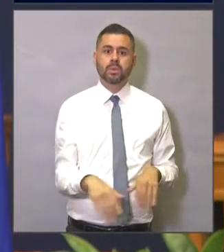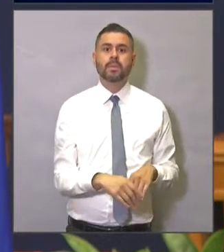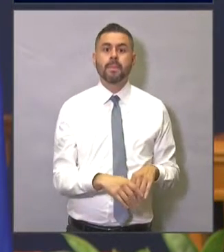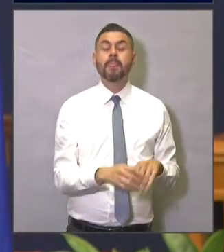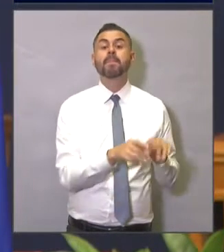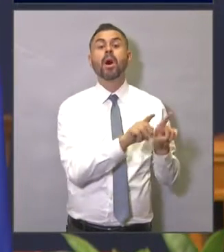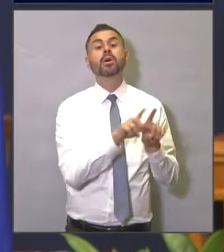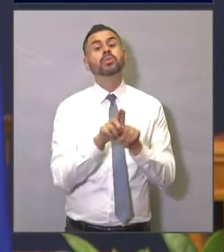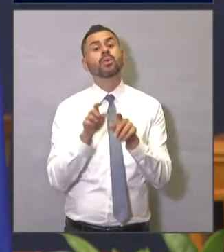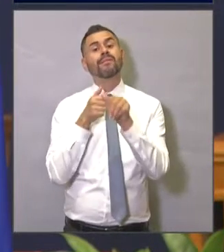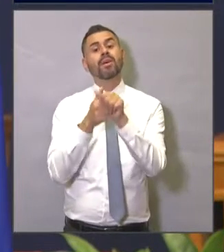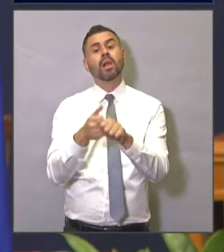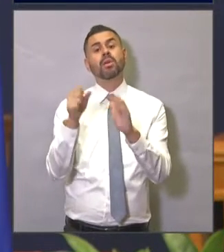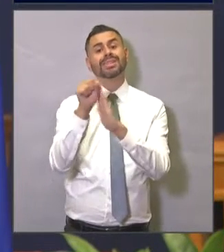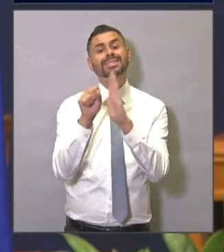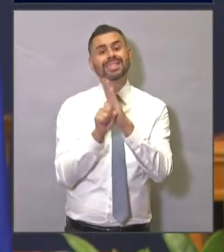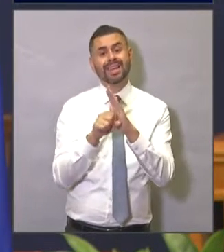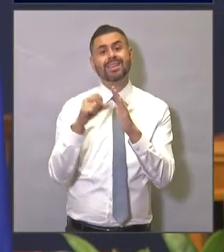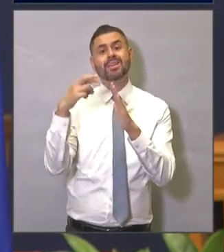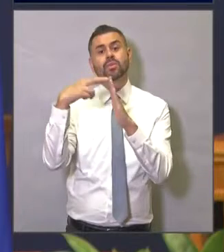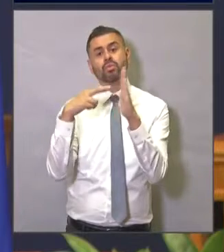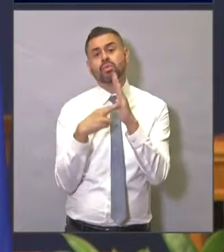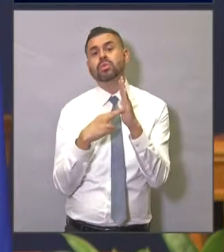del Estado y de nuestro gobierno